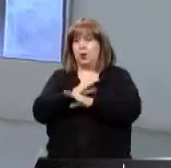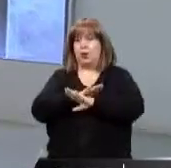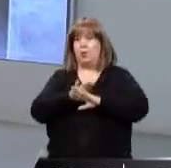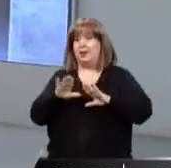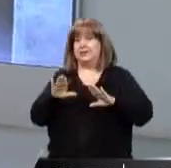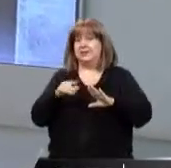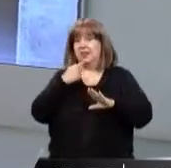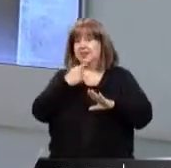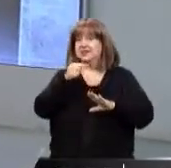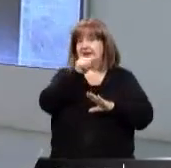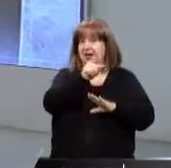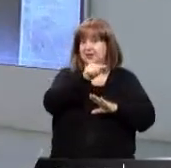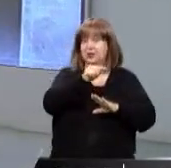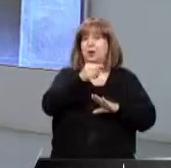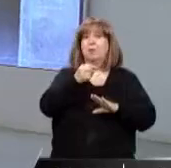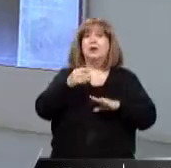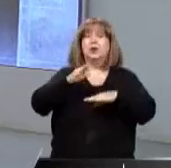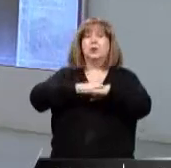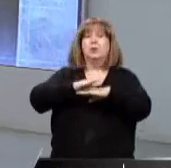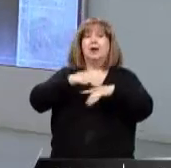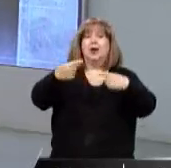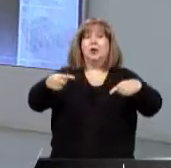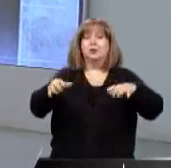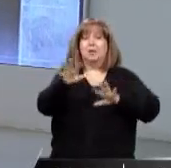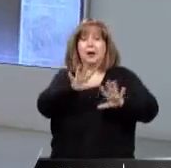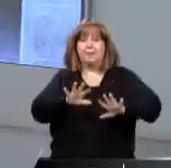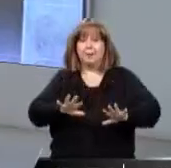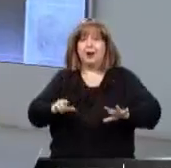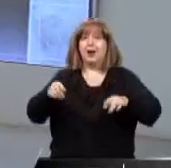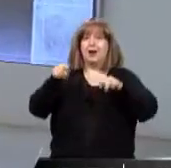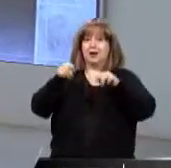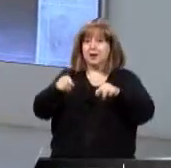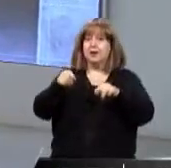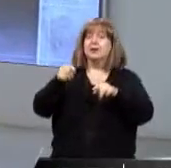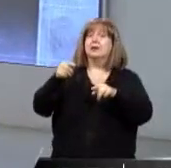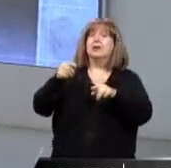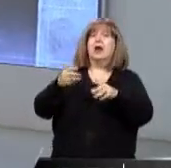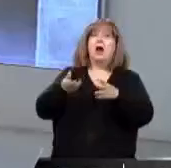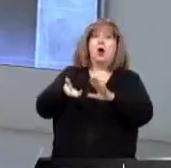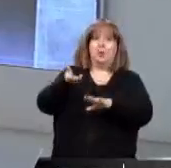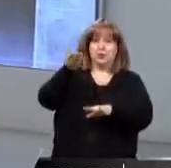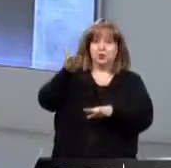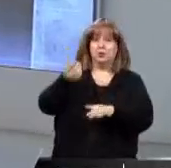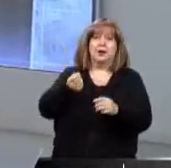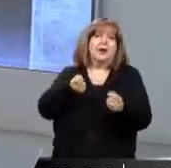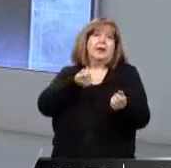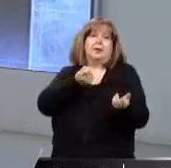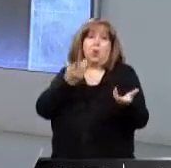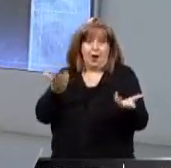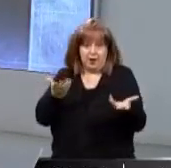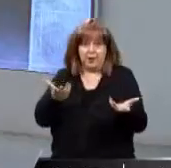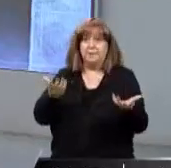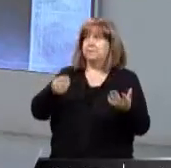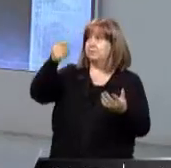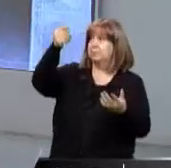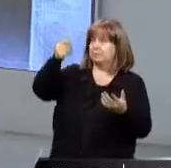trayendo, dado los aumentos que hay en los insumos. Por ejemplo, hablábamos con ellos para que nos contaran las materias primas más importantes, porque